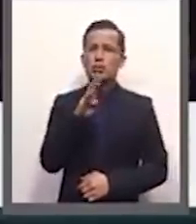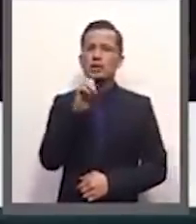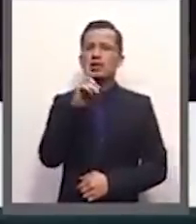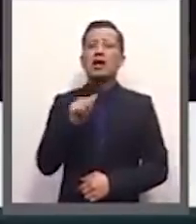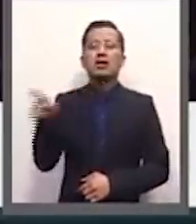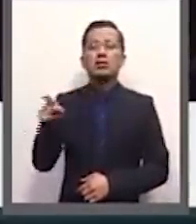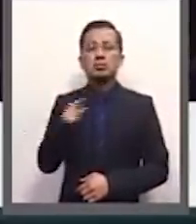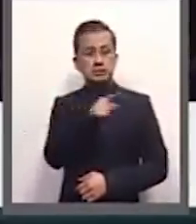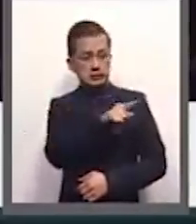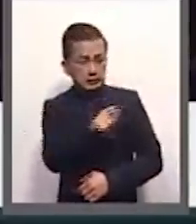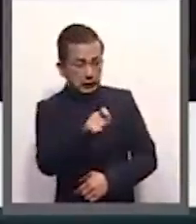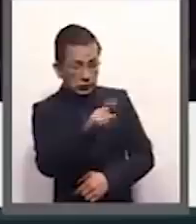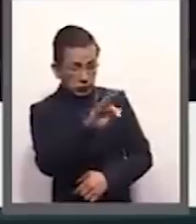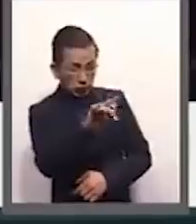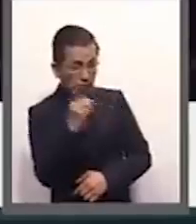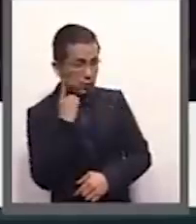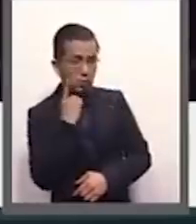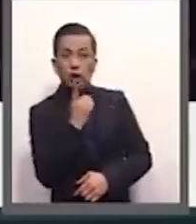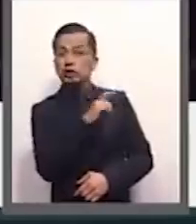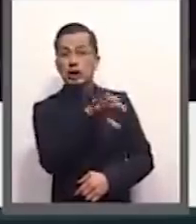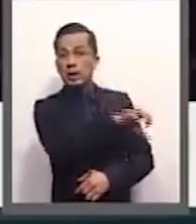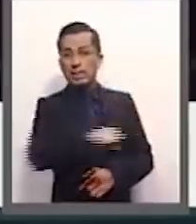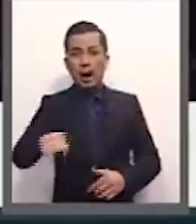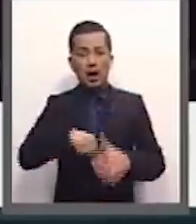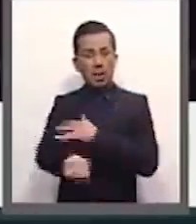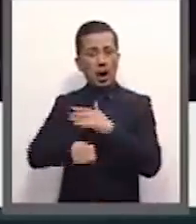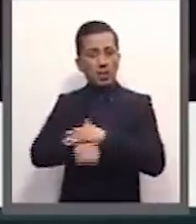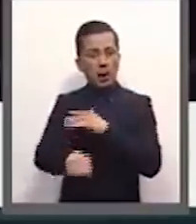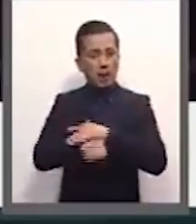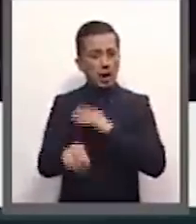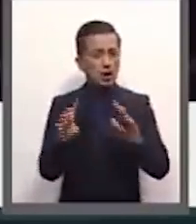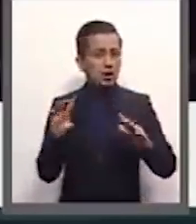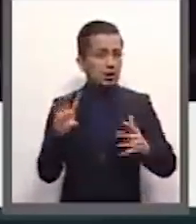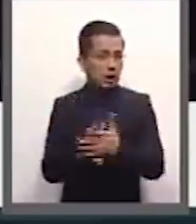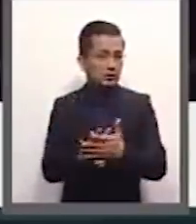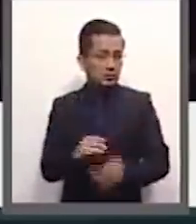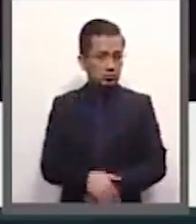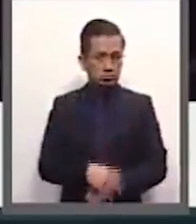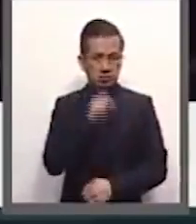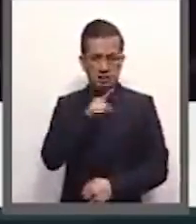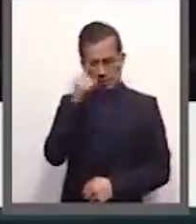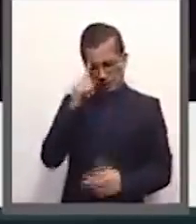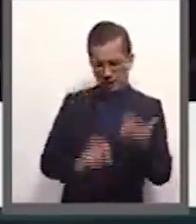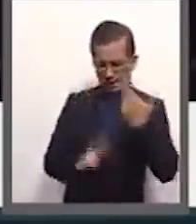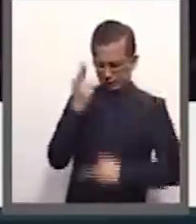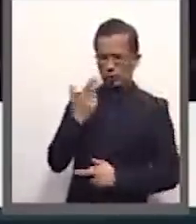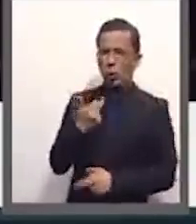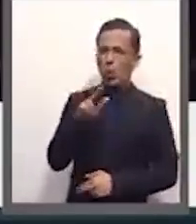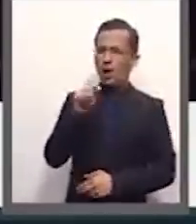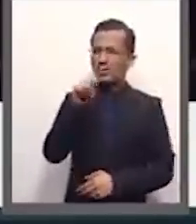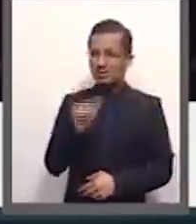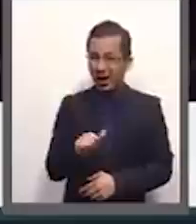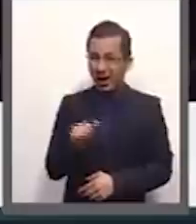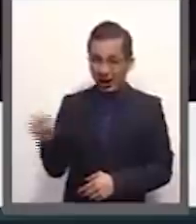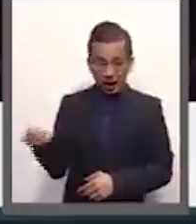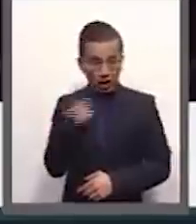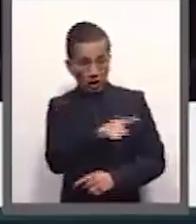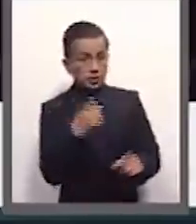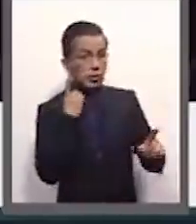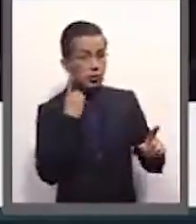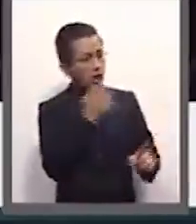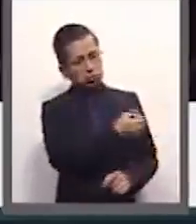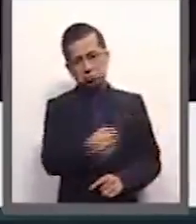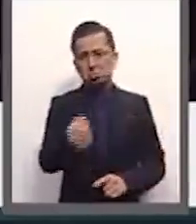150 diputados a la cárcel. En la época de la Revolución, el dictador Victoriano Huerta asesinó a varios diputados